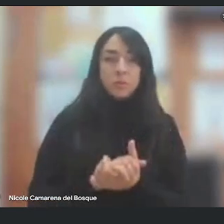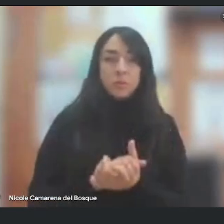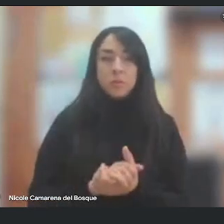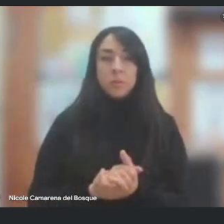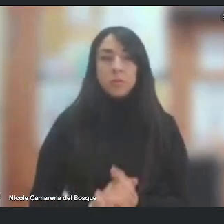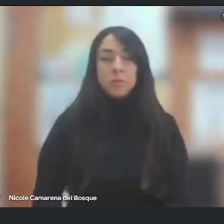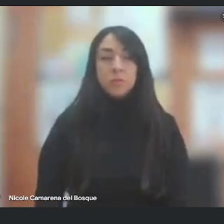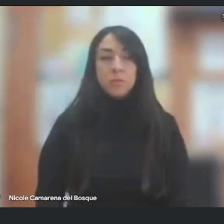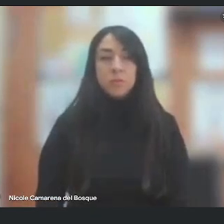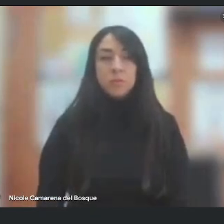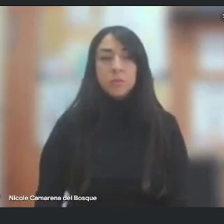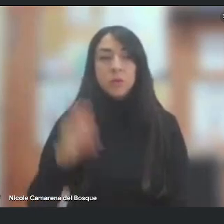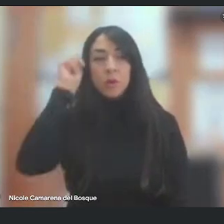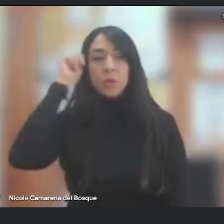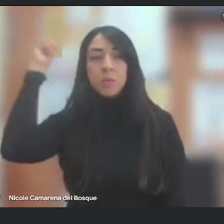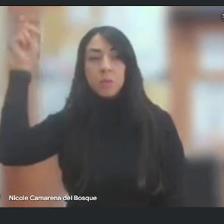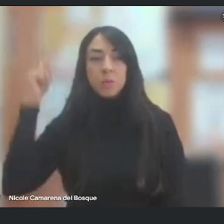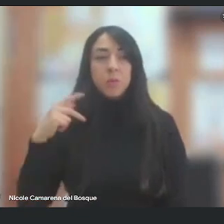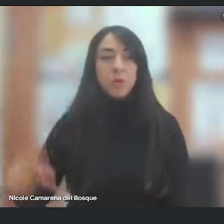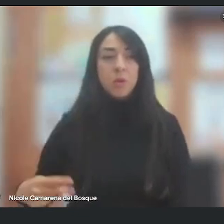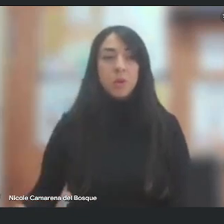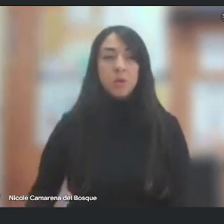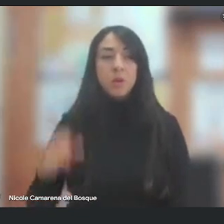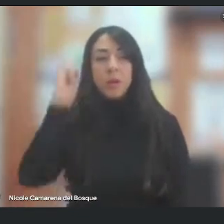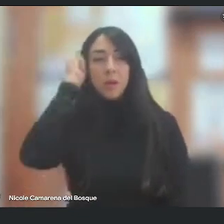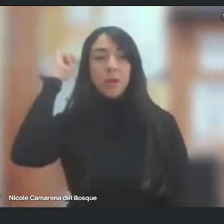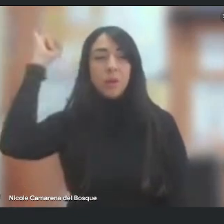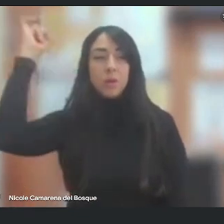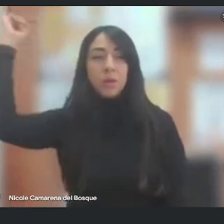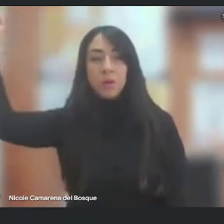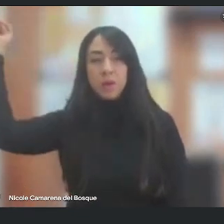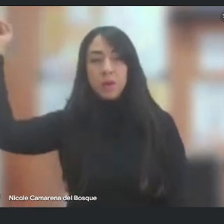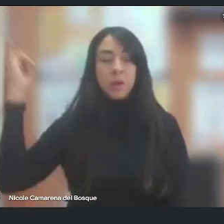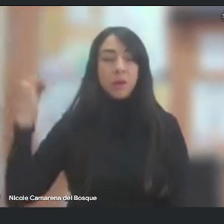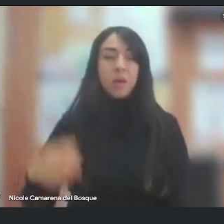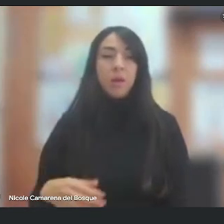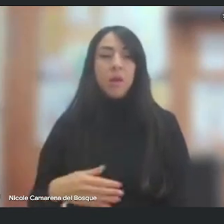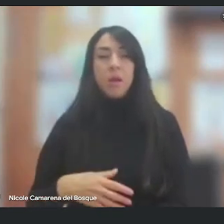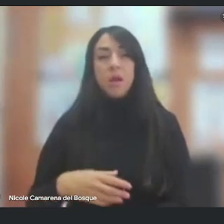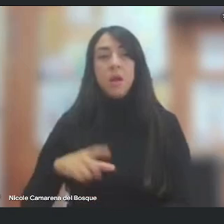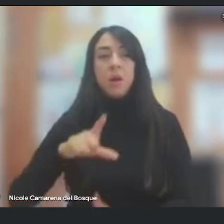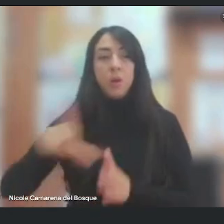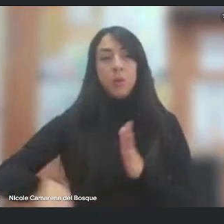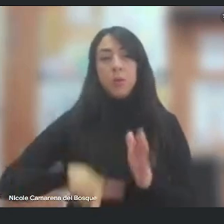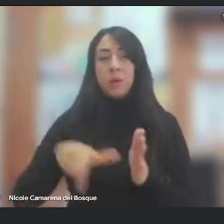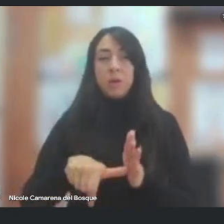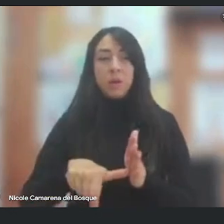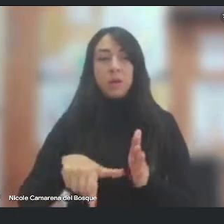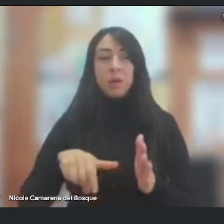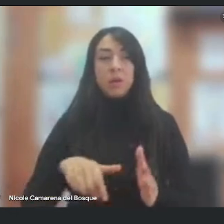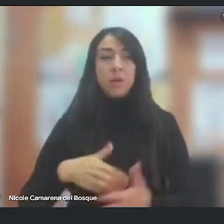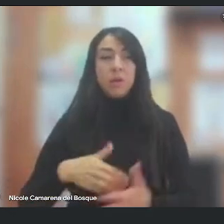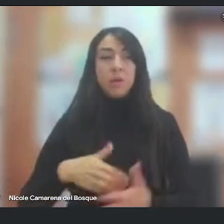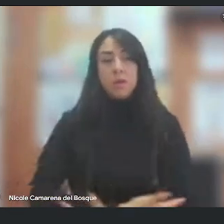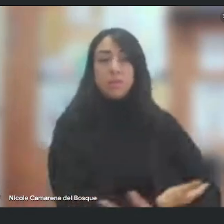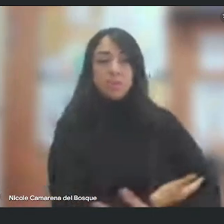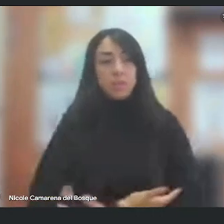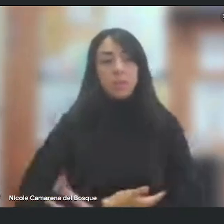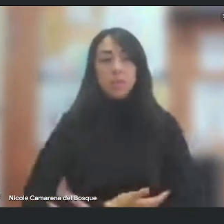cuenta, no es nada más enfocado a la discapacidad, es a una vida llena